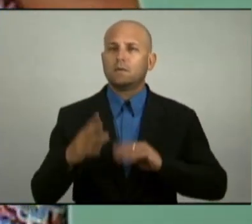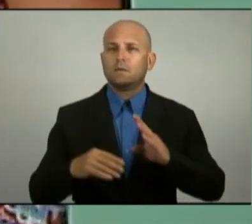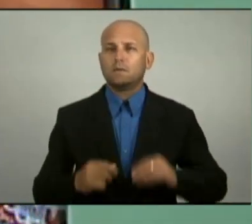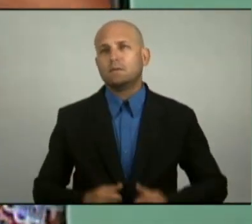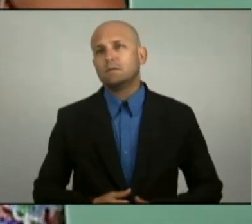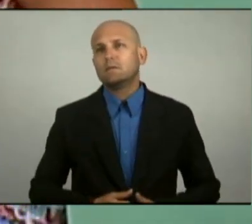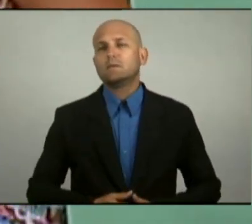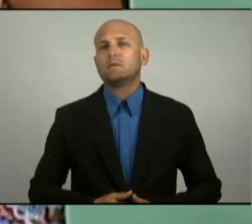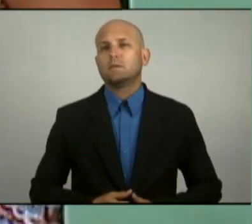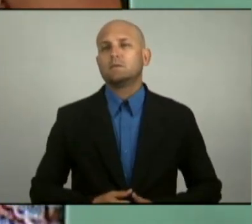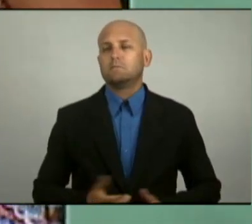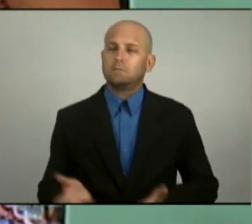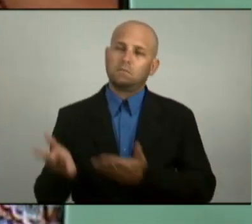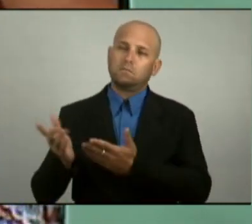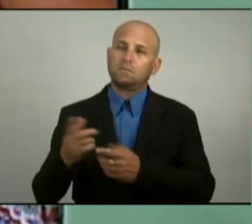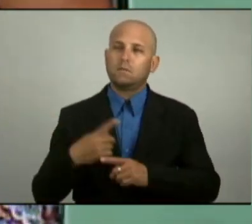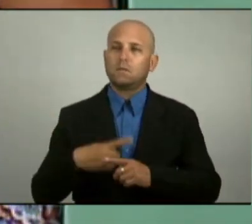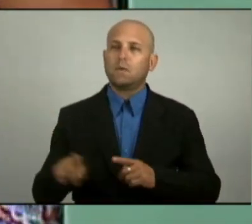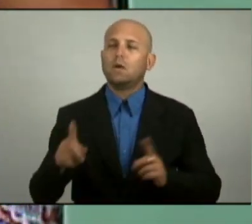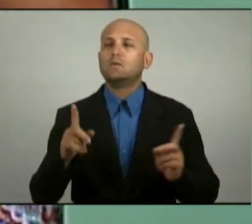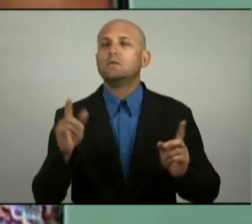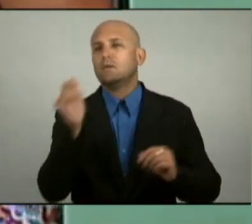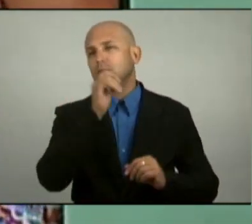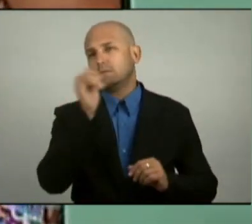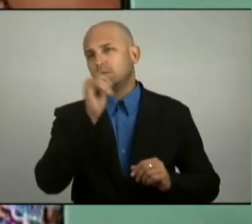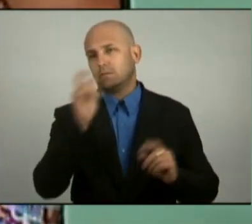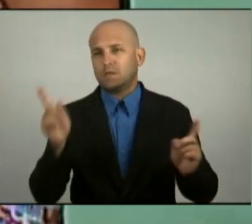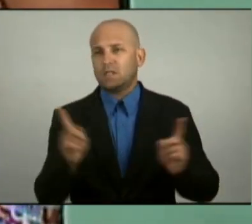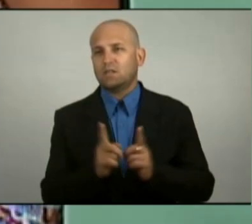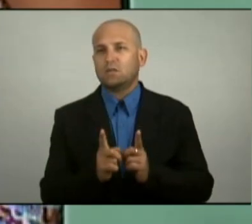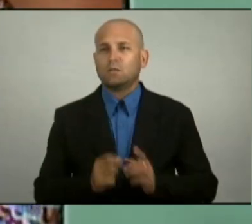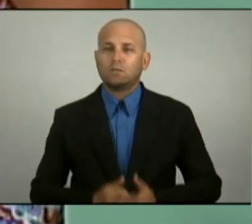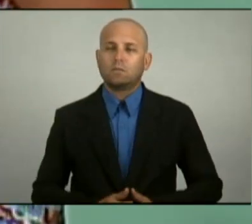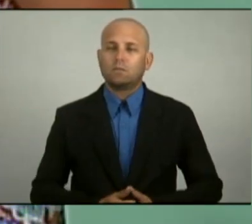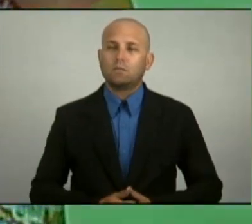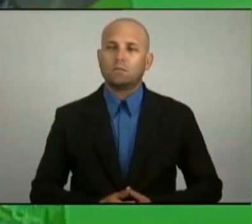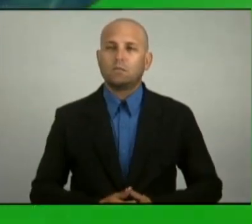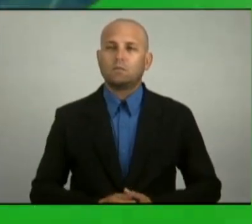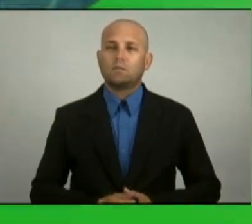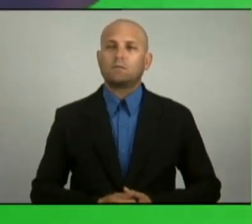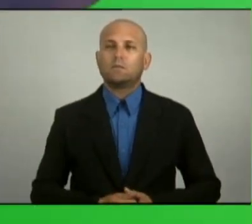adelante continuamos con otra sección en nuestro programa de primera mano